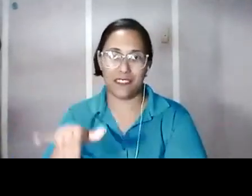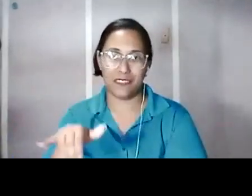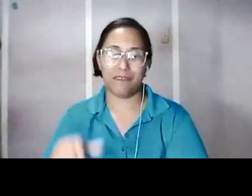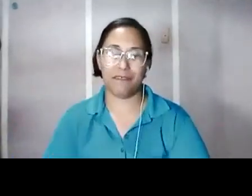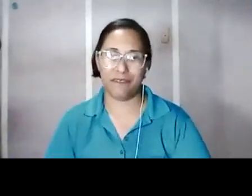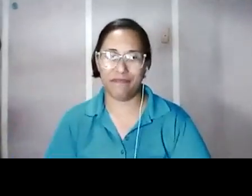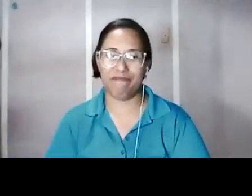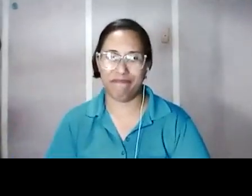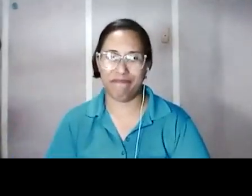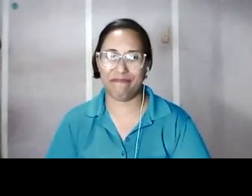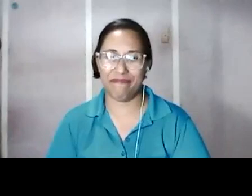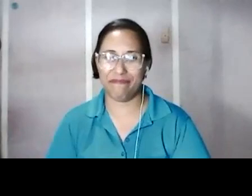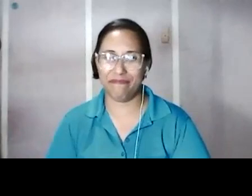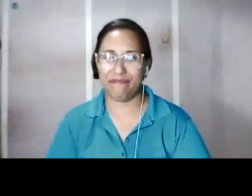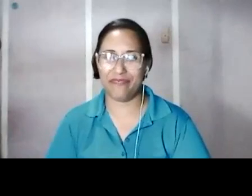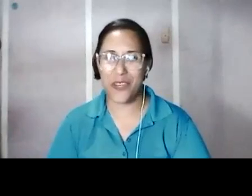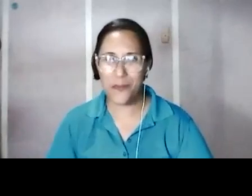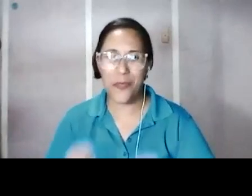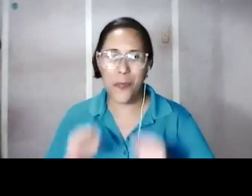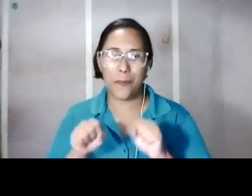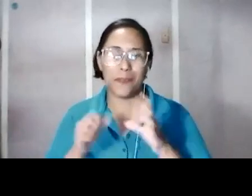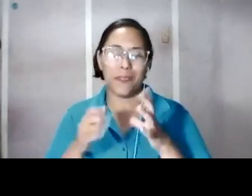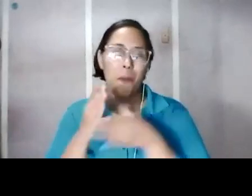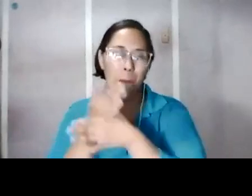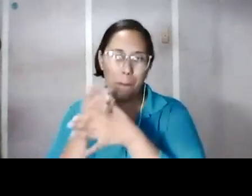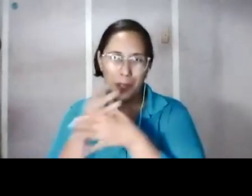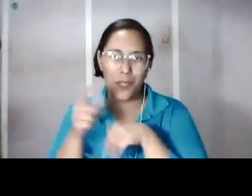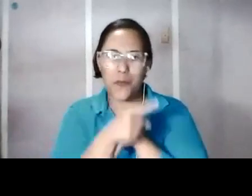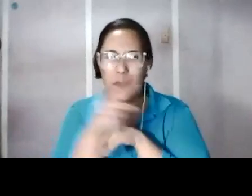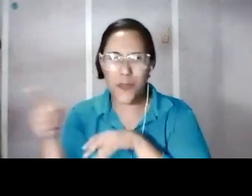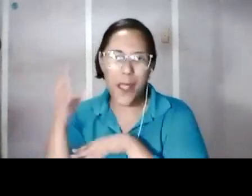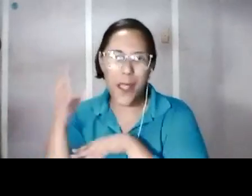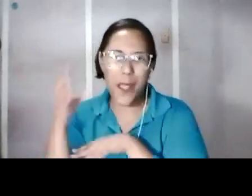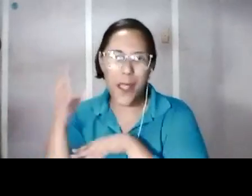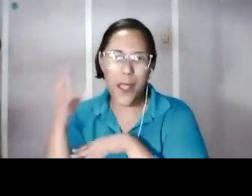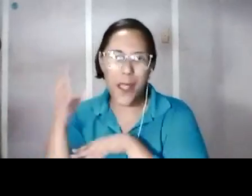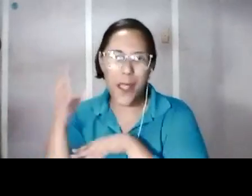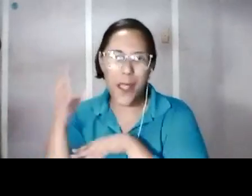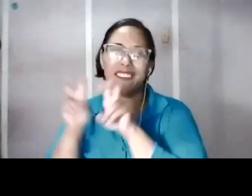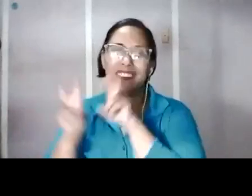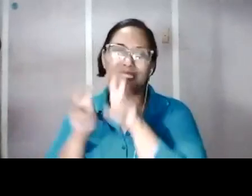que. gracias. bueno que he podido compartir con ustedes pues un No, poquito sobre el carnaval.